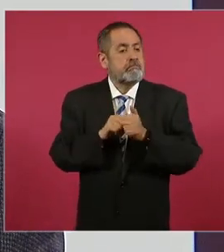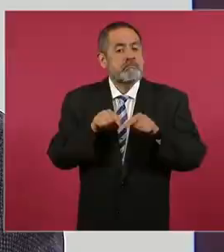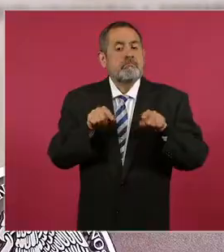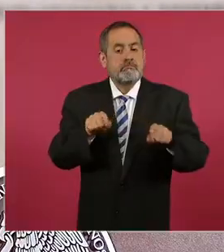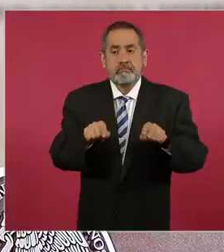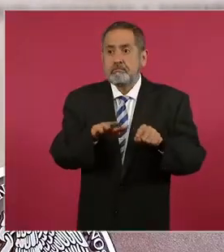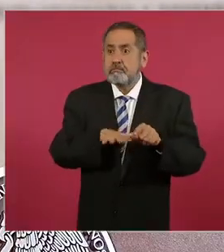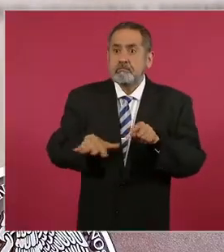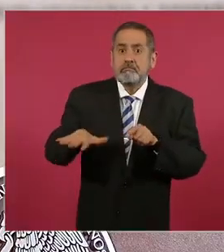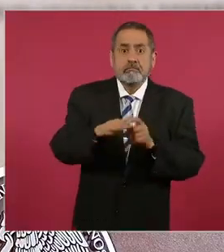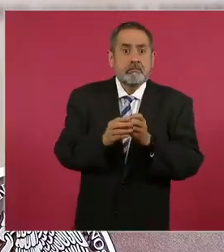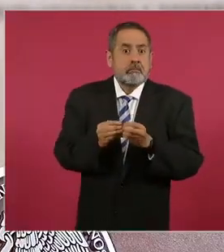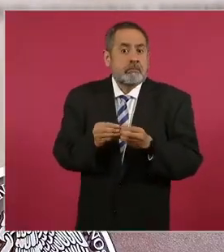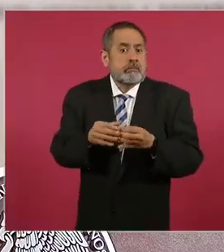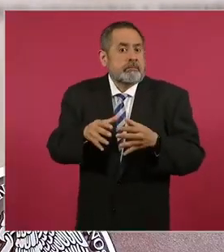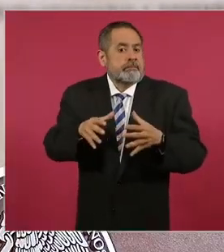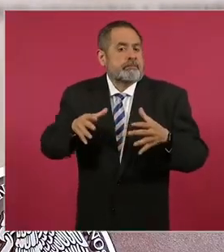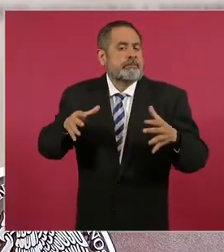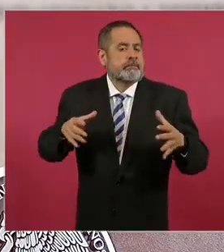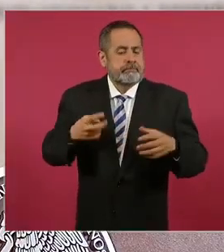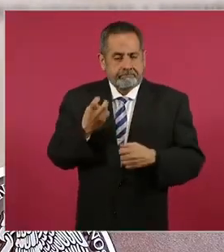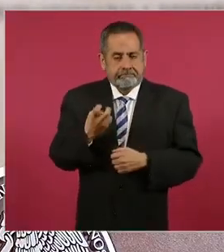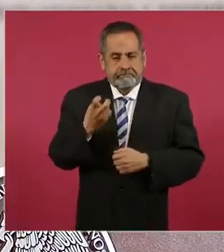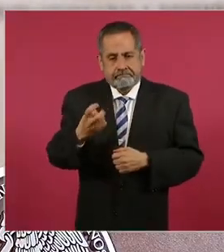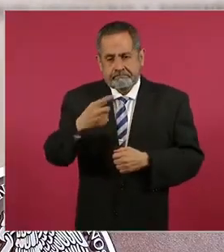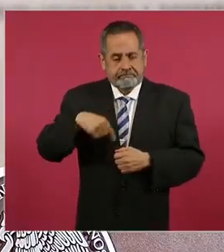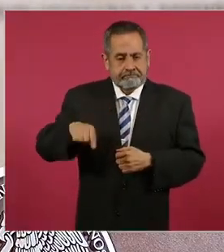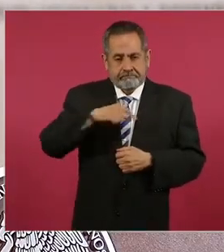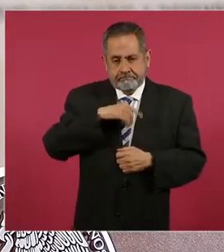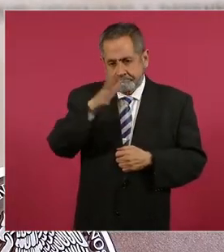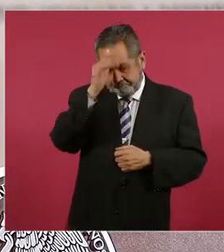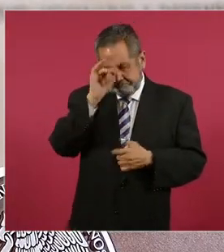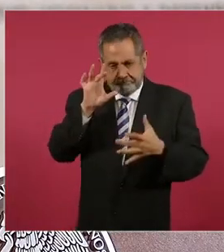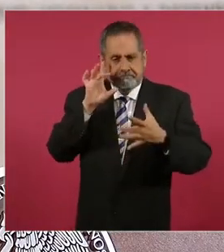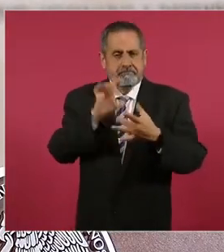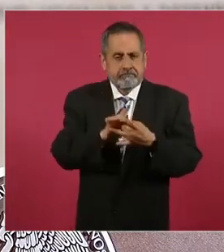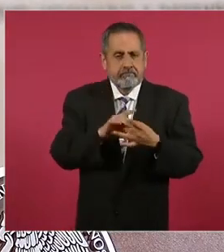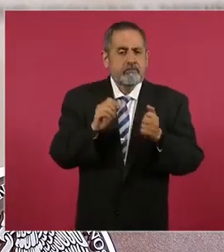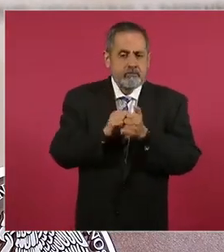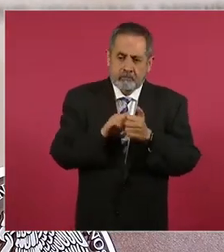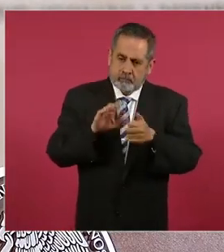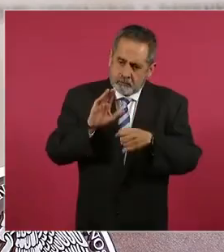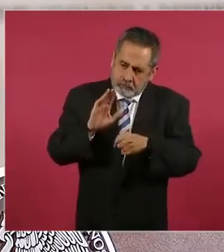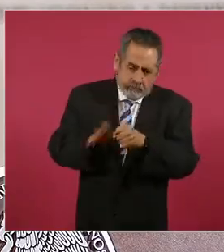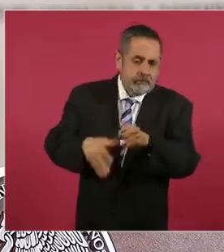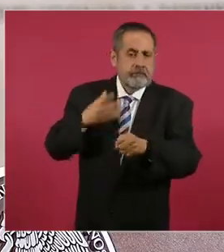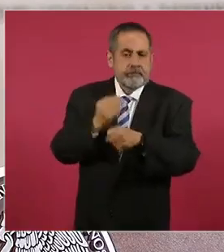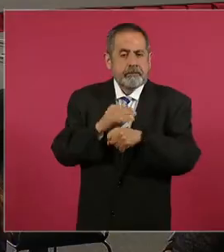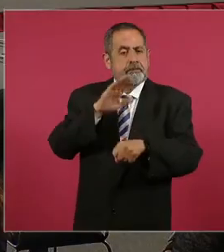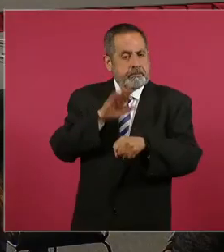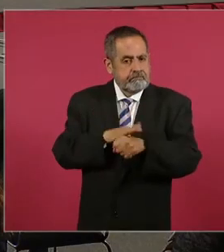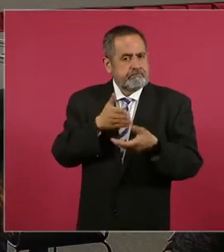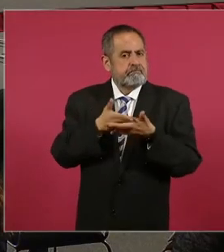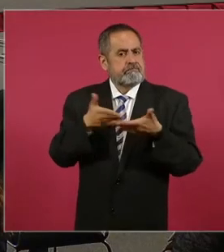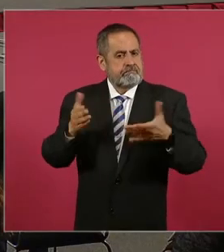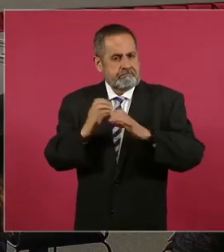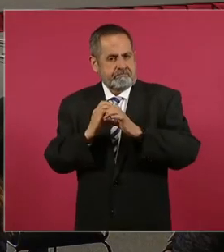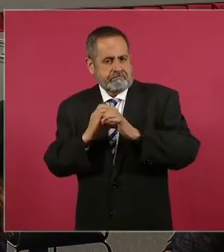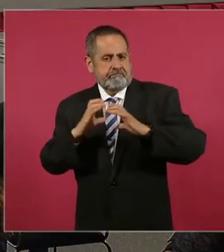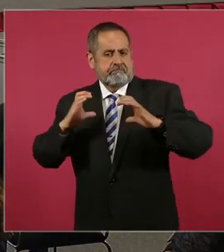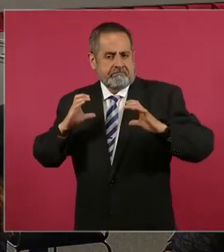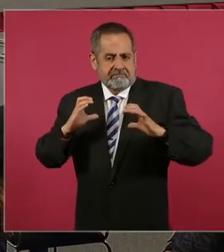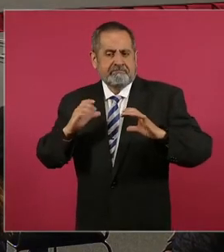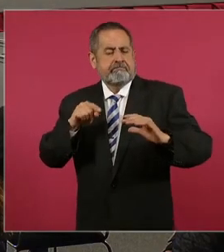de la región, por lo que se han acordado iniciar su ampliación. Se desarrollará